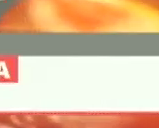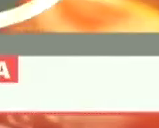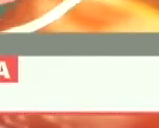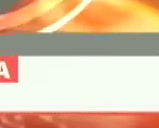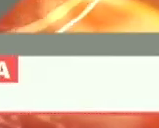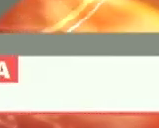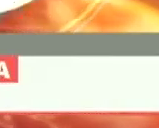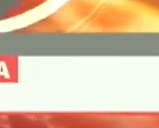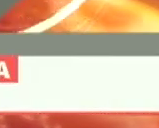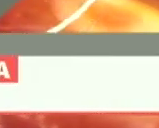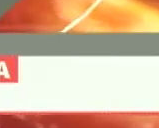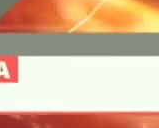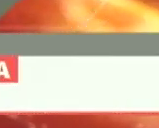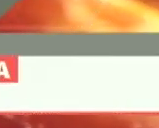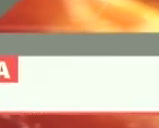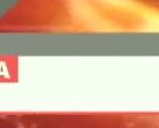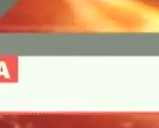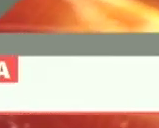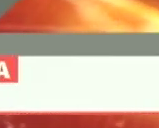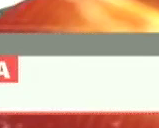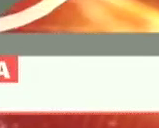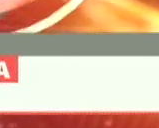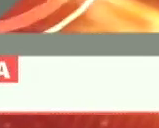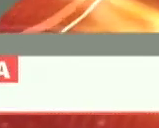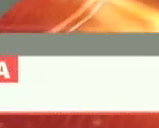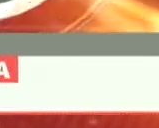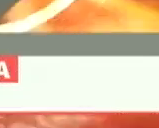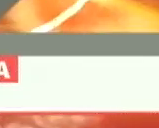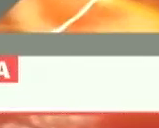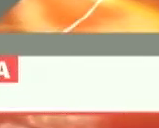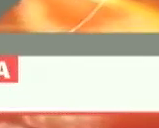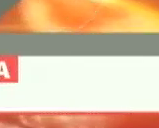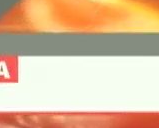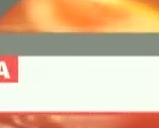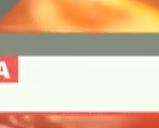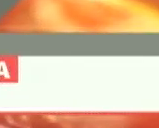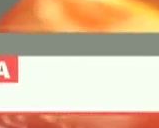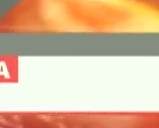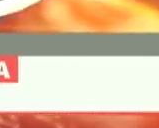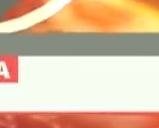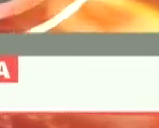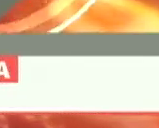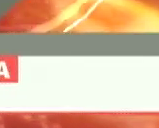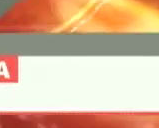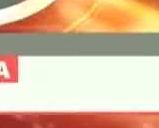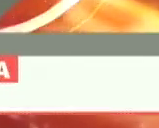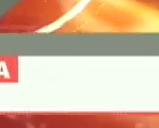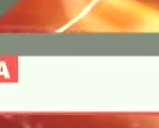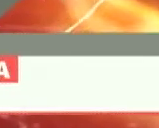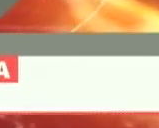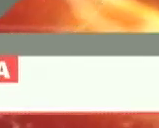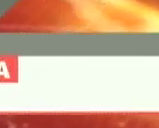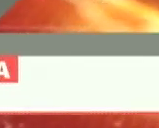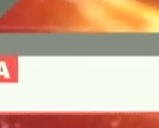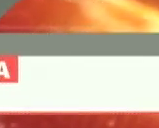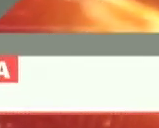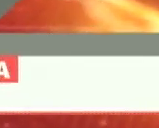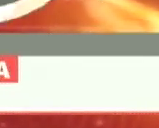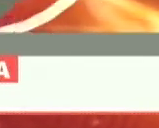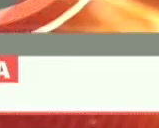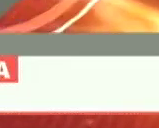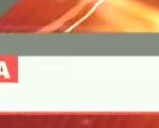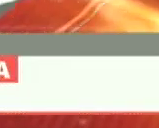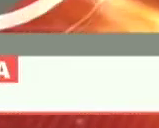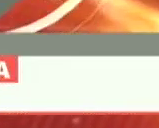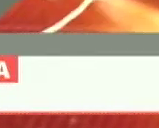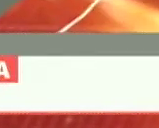aprobó. La rehabilitación del ambulatorio y rehabilitación de la Casa Cultural, presidente. Cuente aquí,